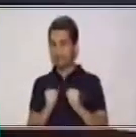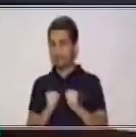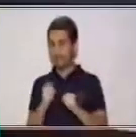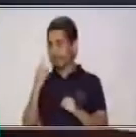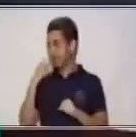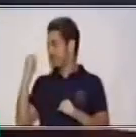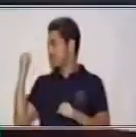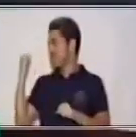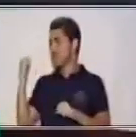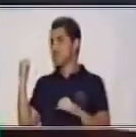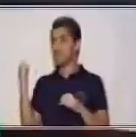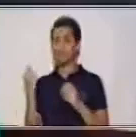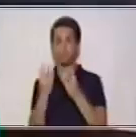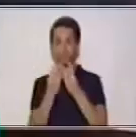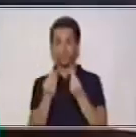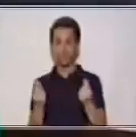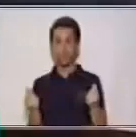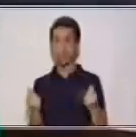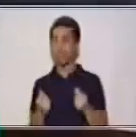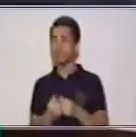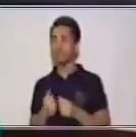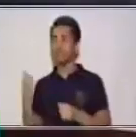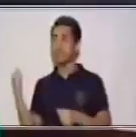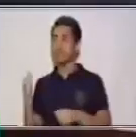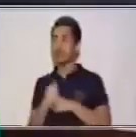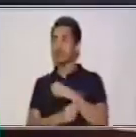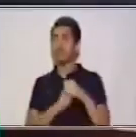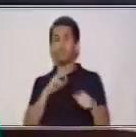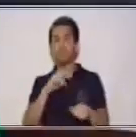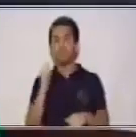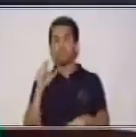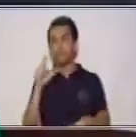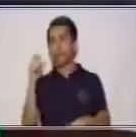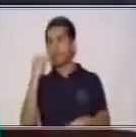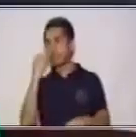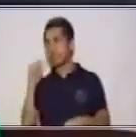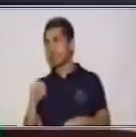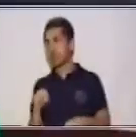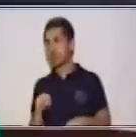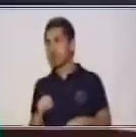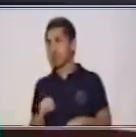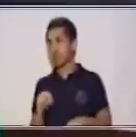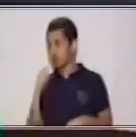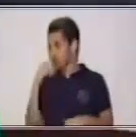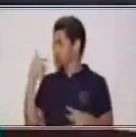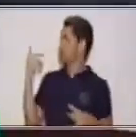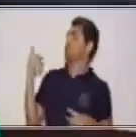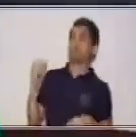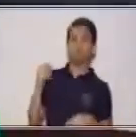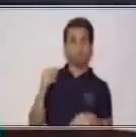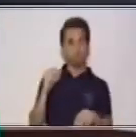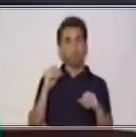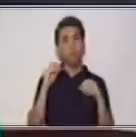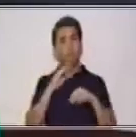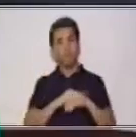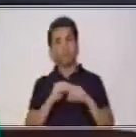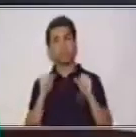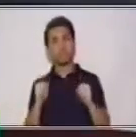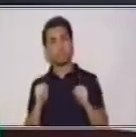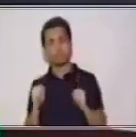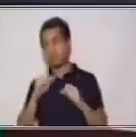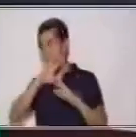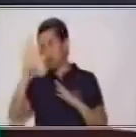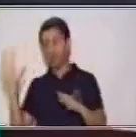Vamos a resolver esta fracción que es definitivamente mucho más compleja a las otras.